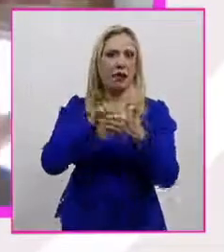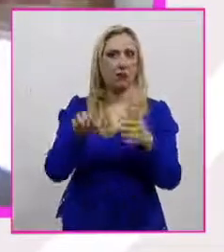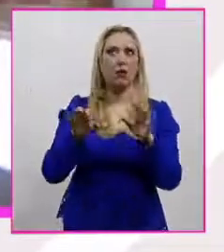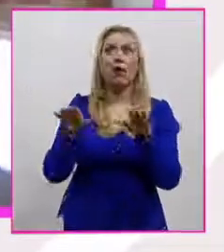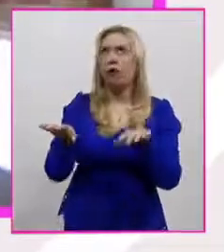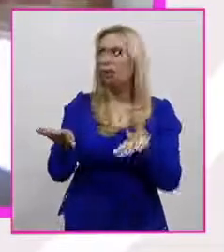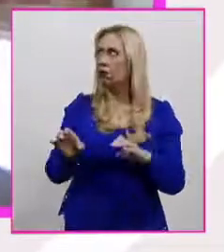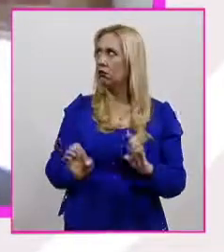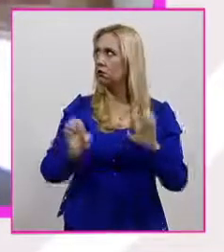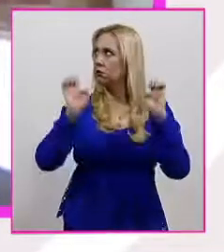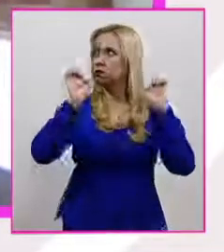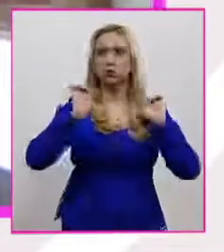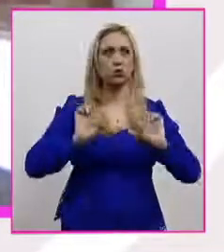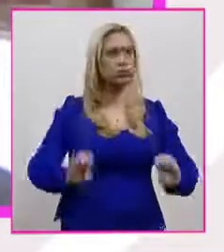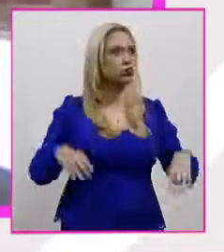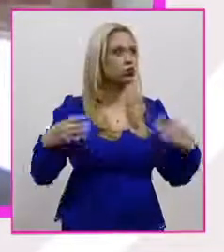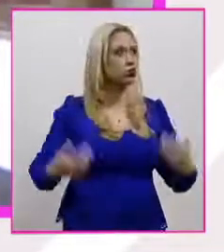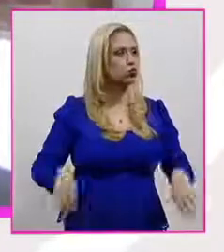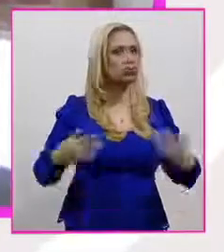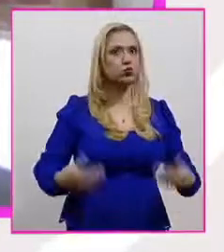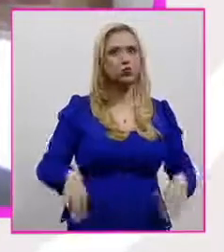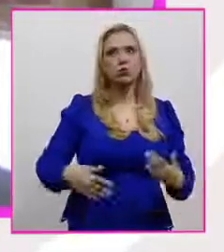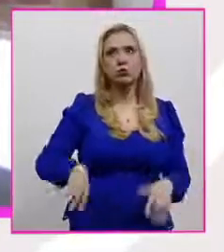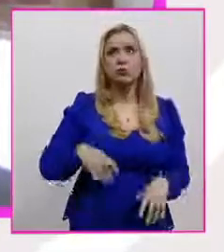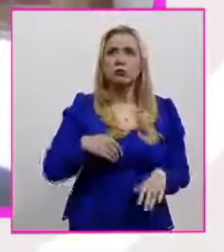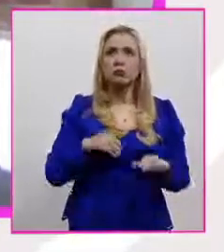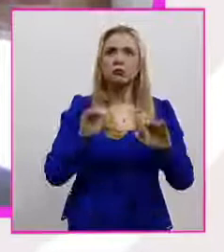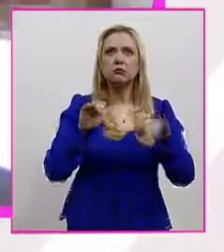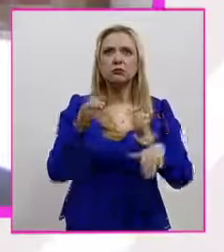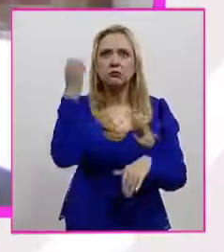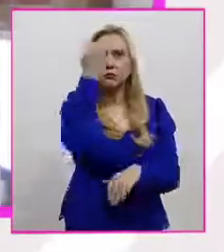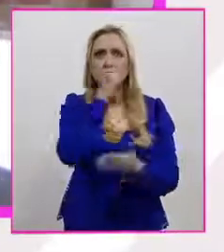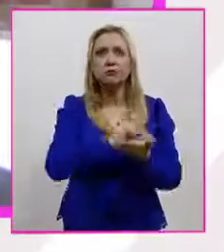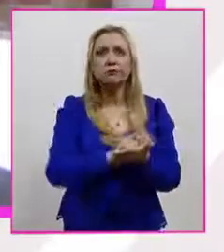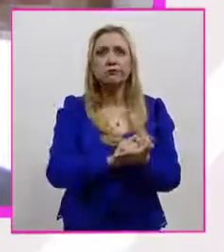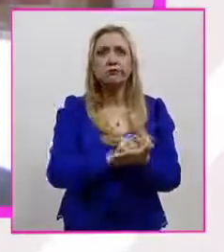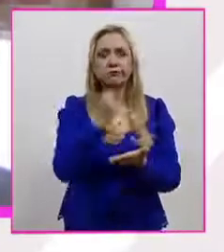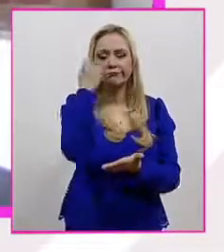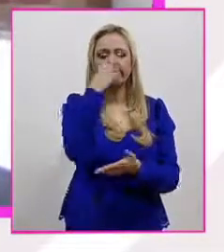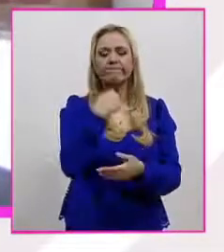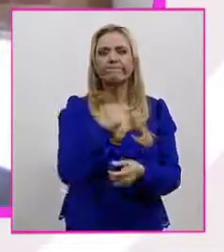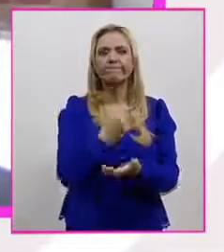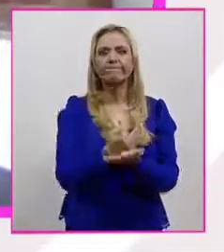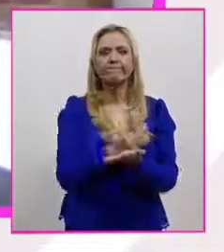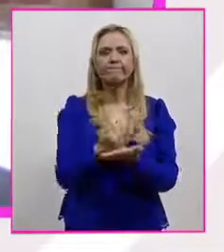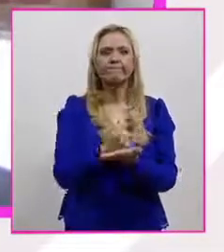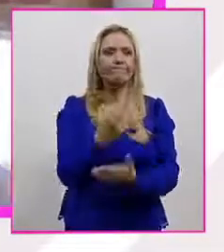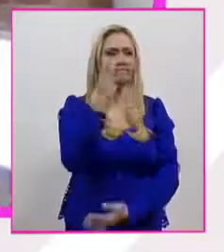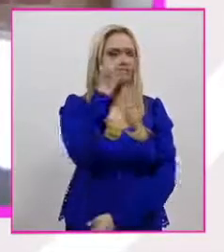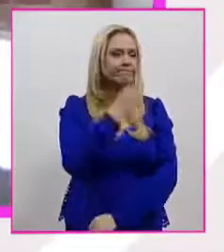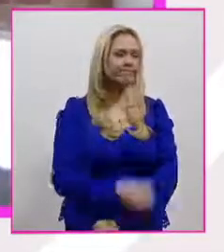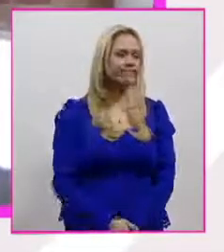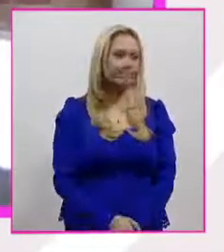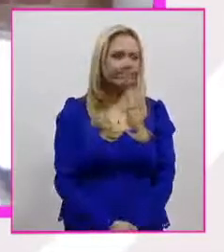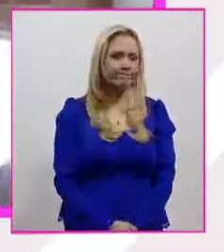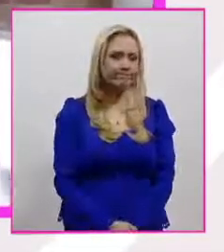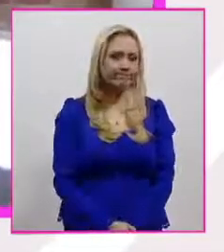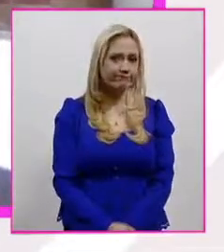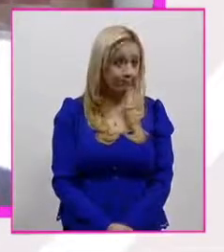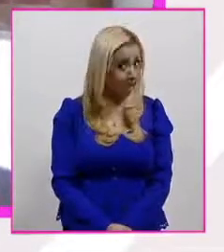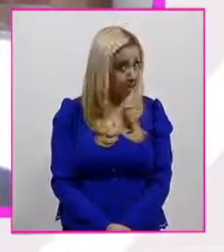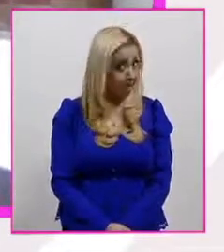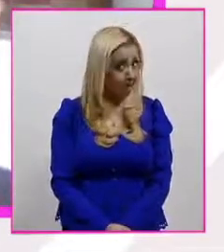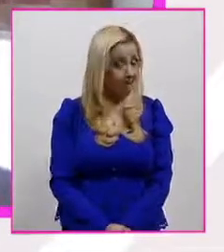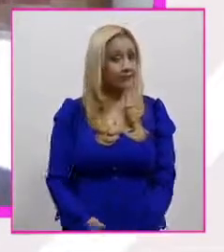a reproducir la desigualdad. Muchos pueden decir, bueno, pero es que el papel del sector privado no es reducir la desigualdad, es hacer ganancias, ¿no?